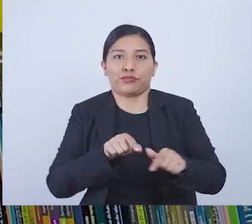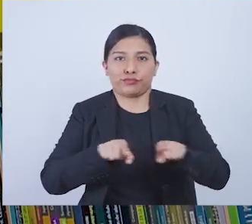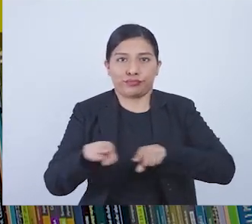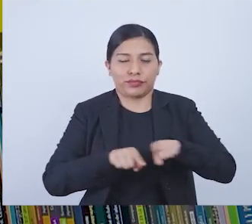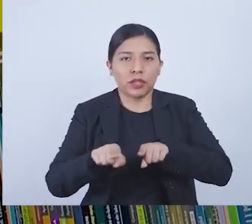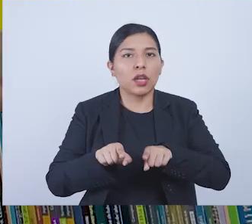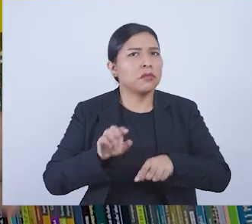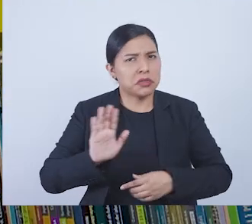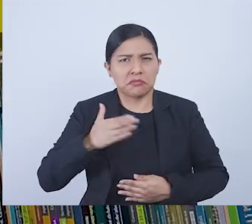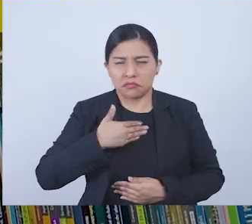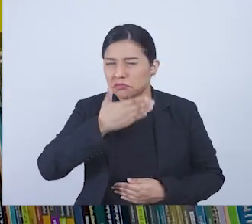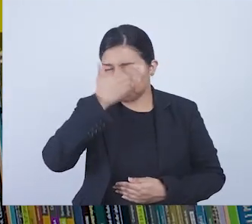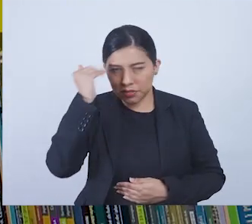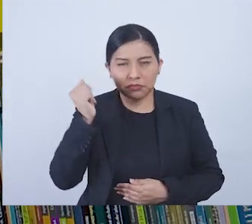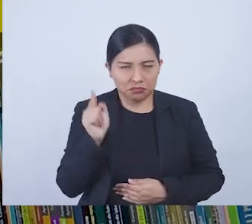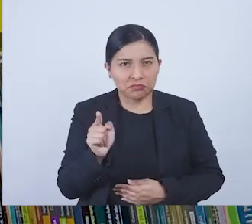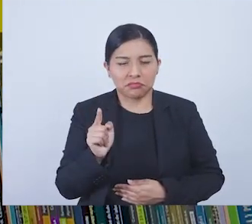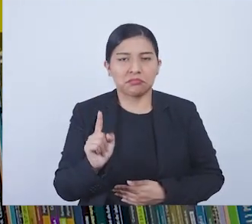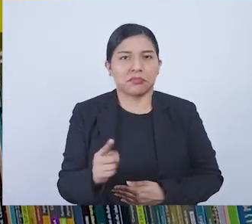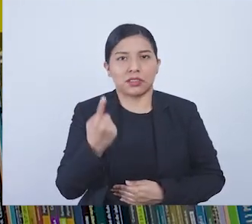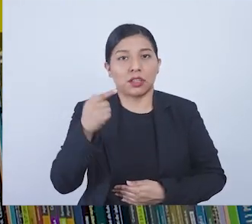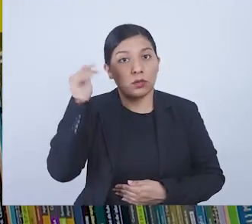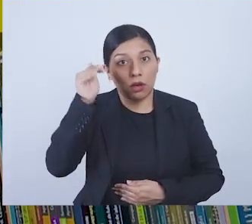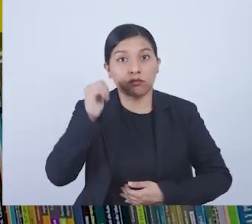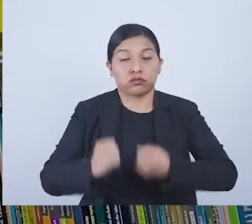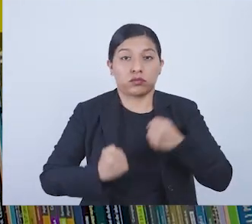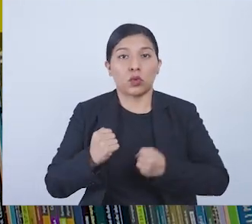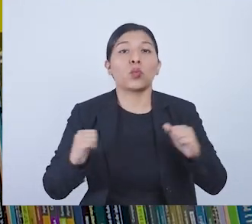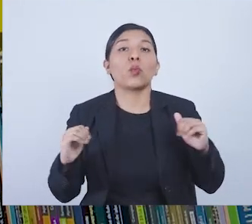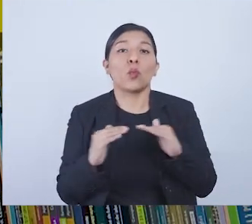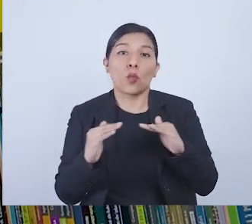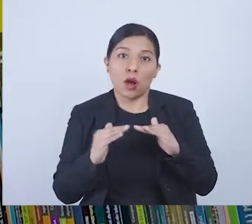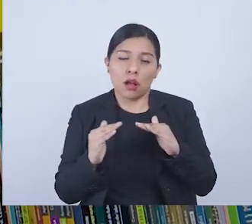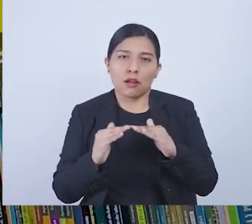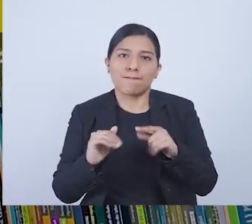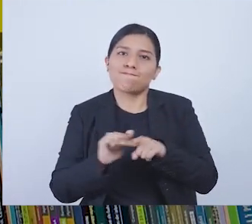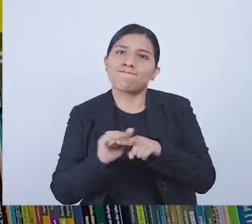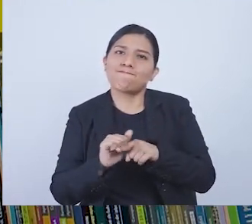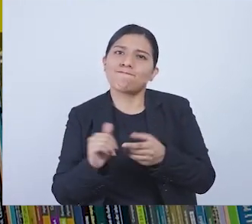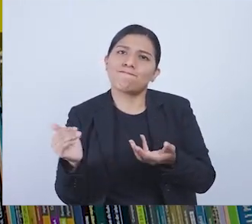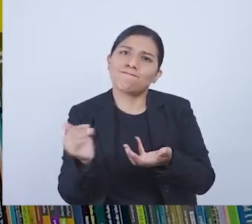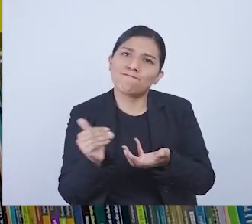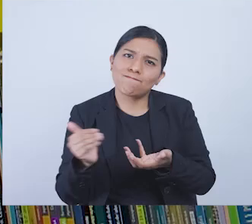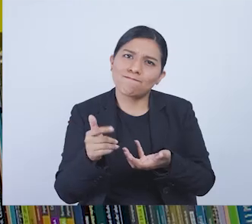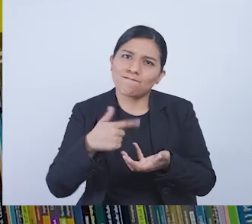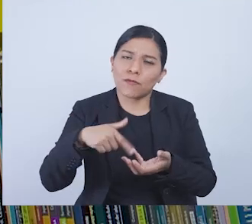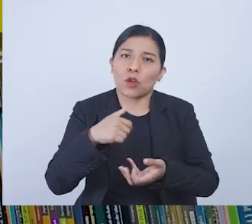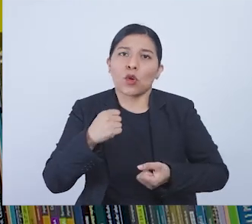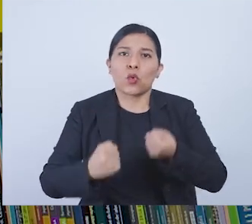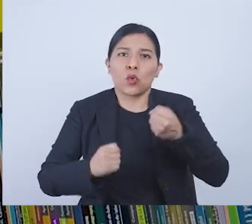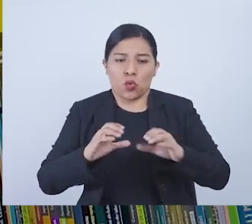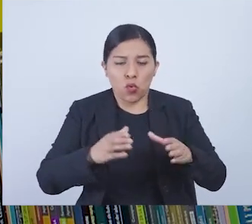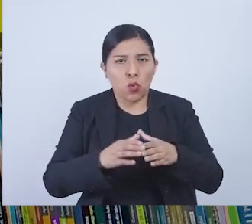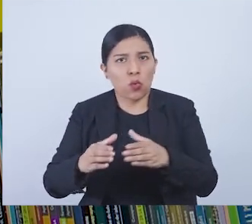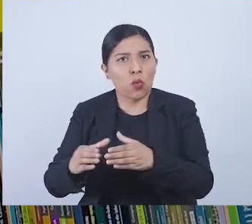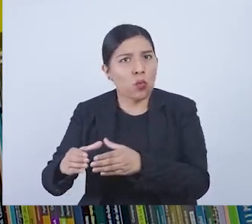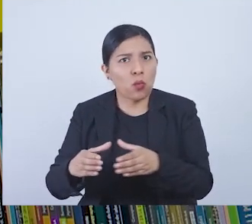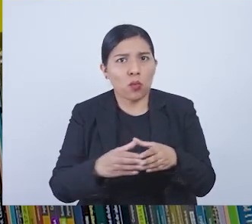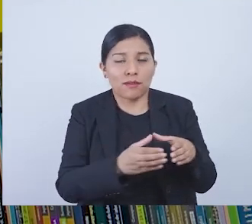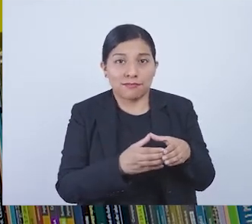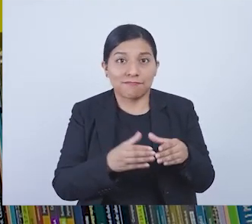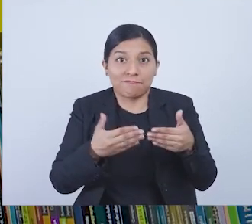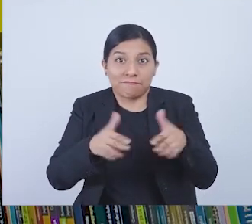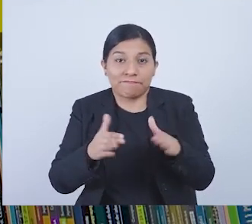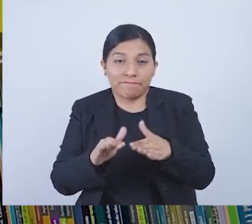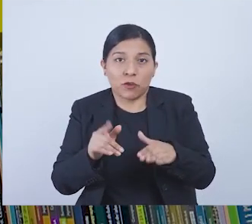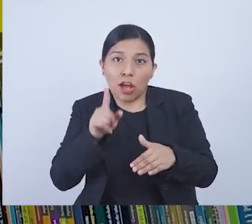era la educación física y también el entrenamiento en clubes deportivos. ¿Verdad? Llevábamos a doble